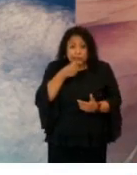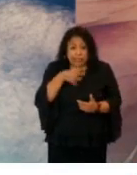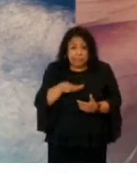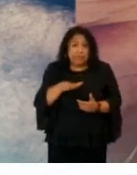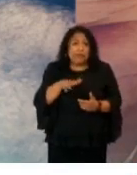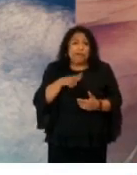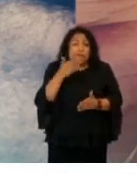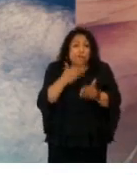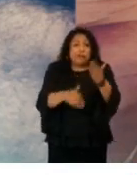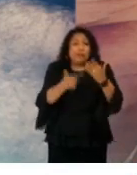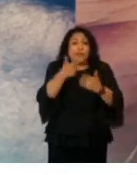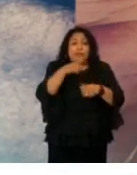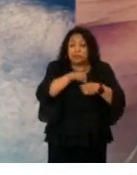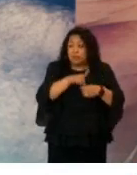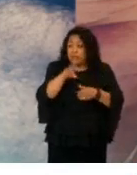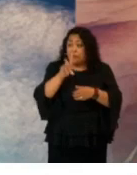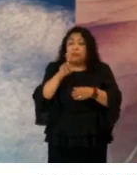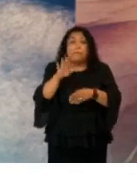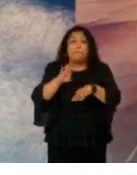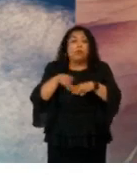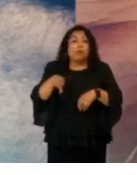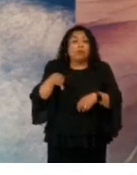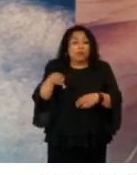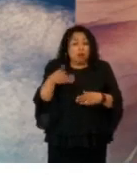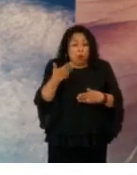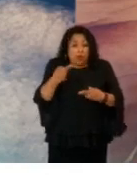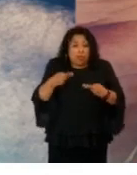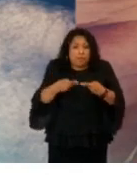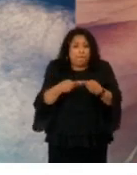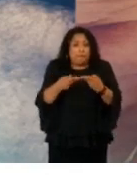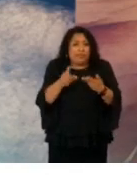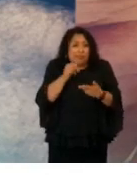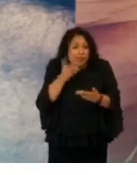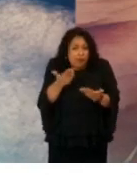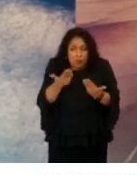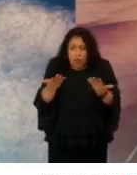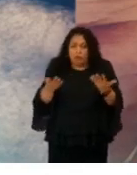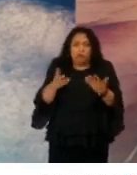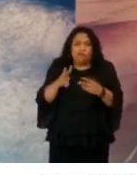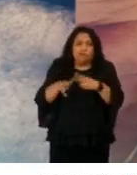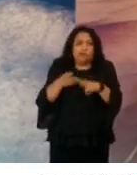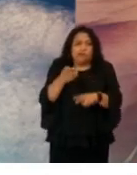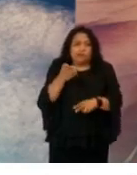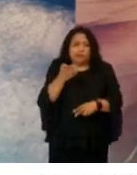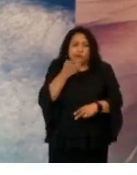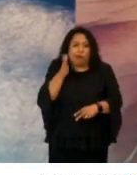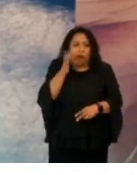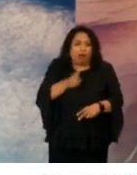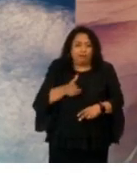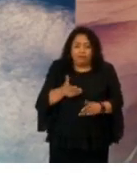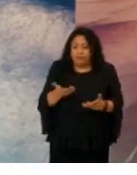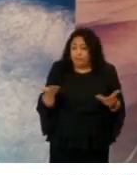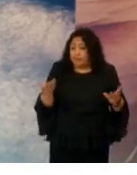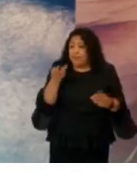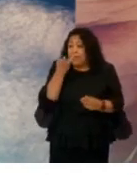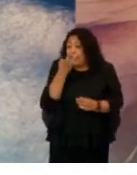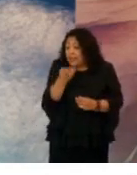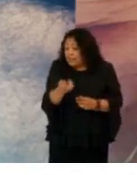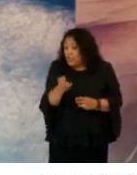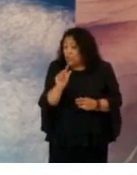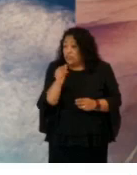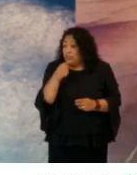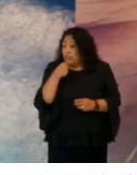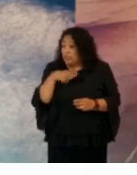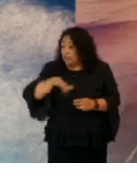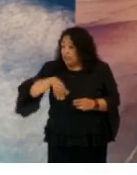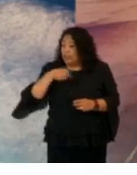30 a la escuela porque le llega la regla y no tiene una toallita o ni un tampón. Entonces, son las pequeñas, tal vez siguiendo la línea de